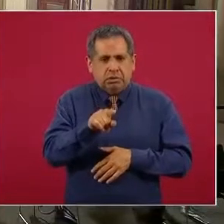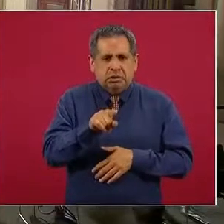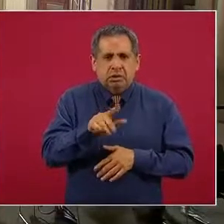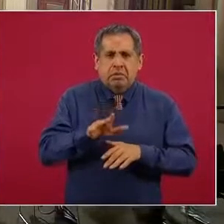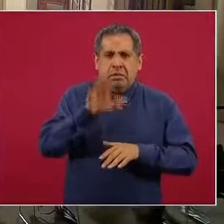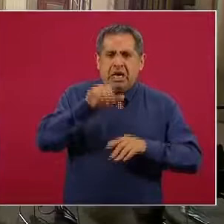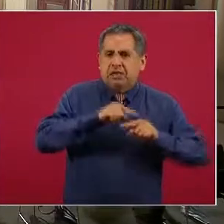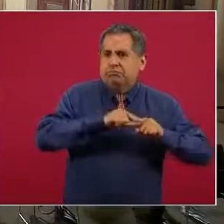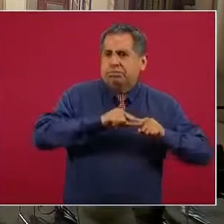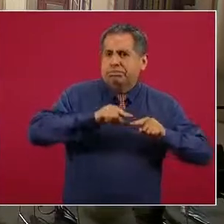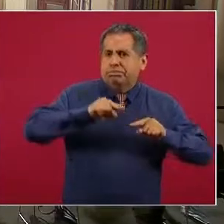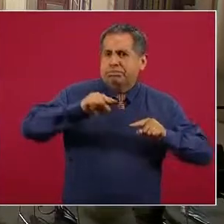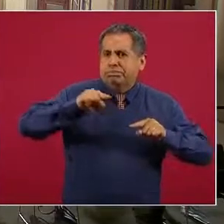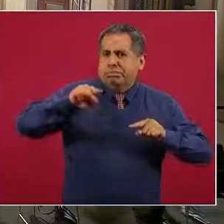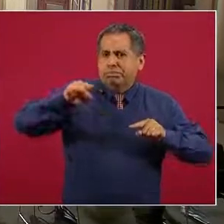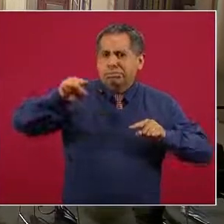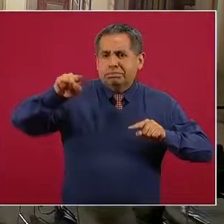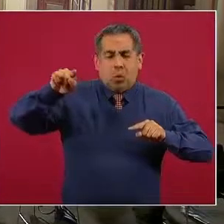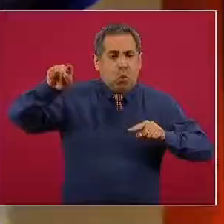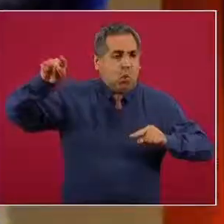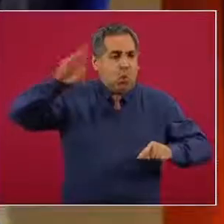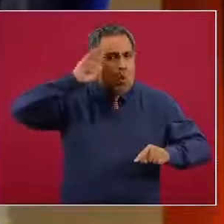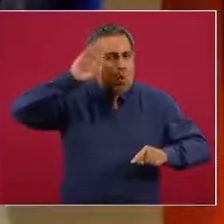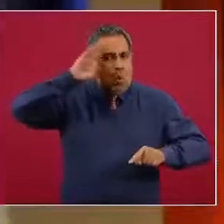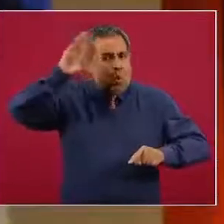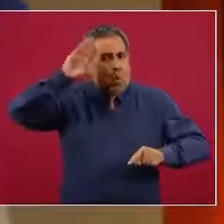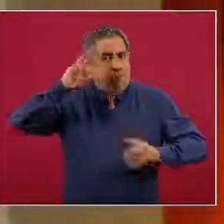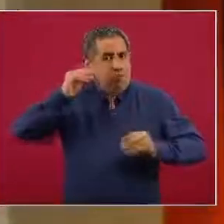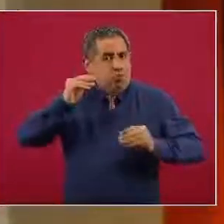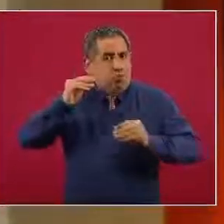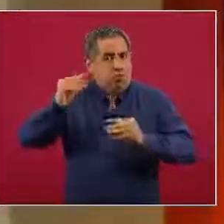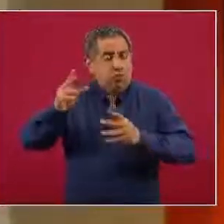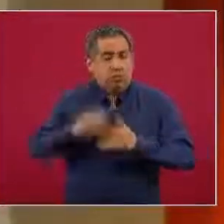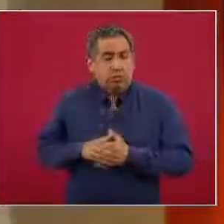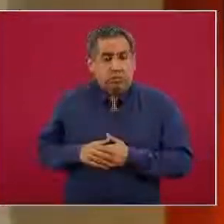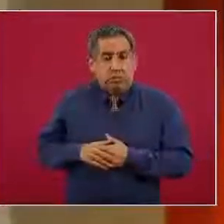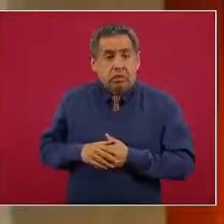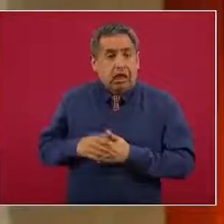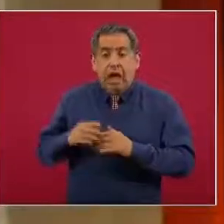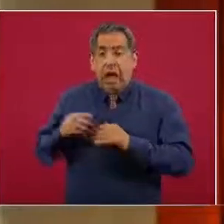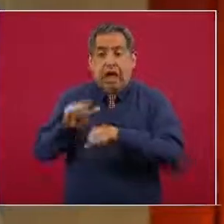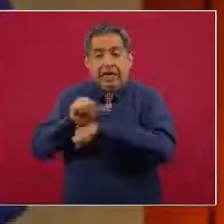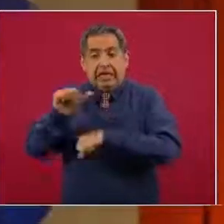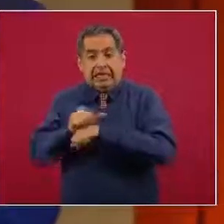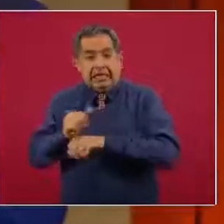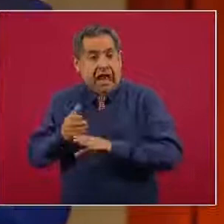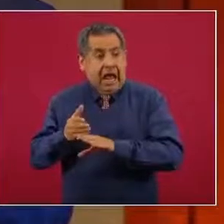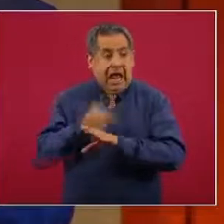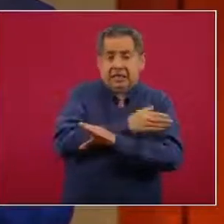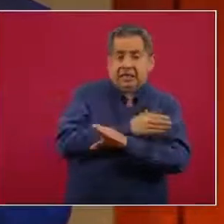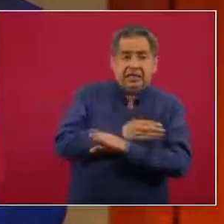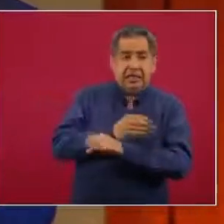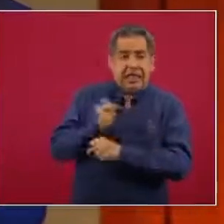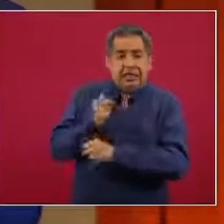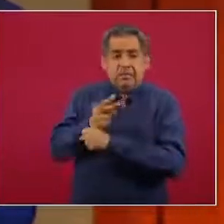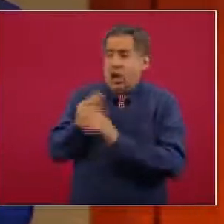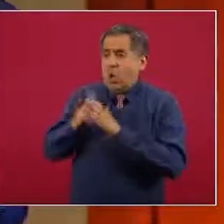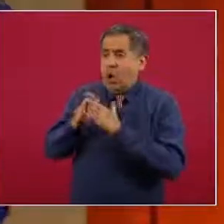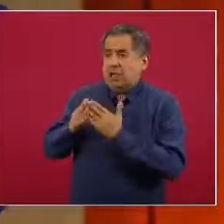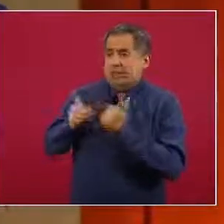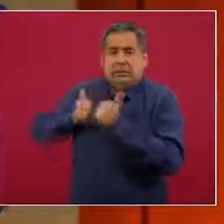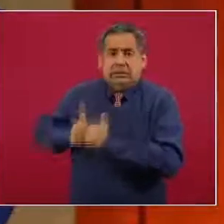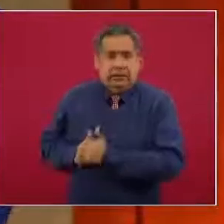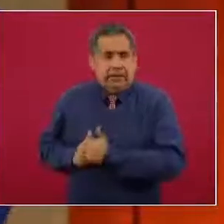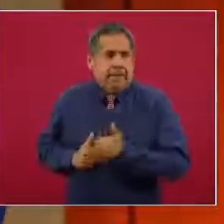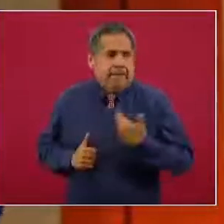línea continua a 45 grados. Argentina hizo un confinamiento muy temprano, lo cual tuvo un impacto positivo